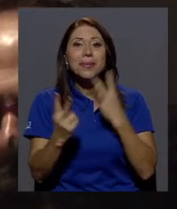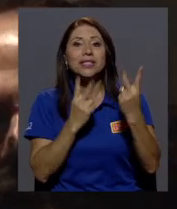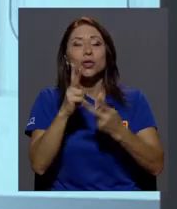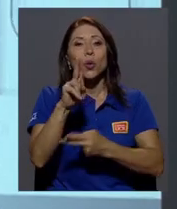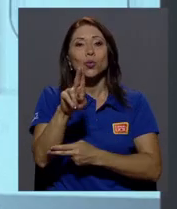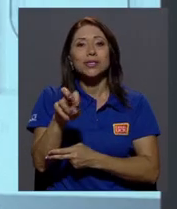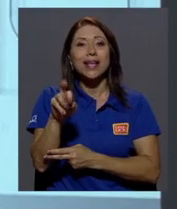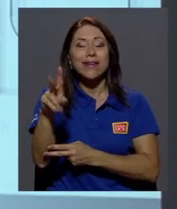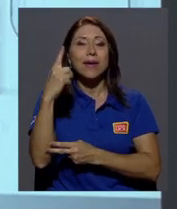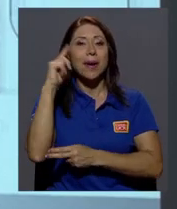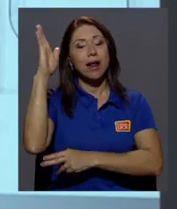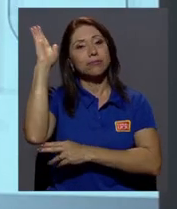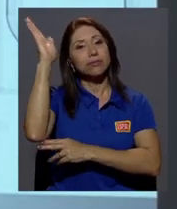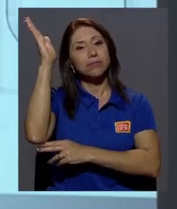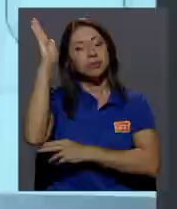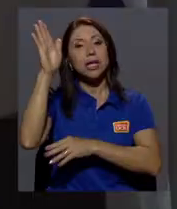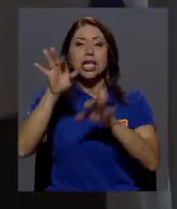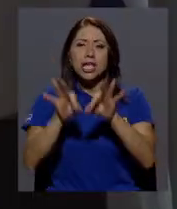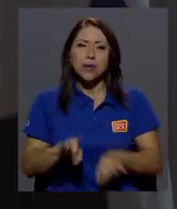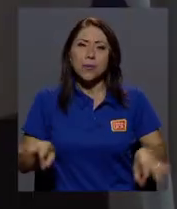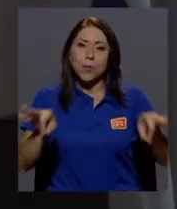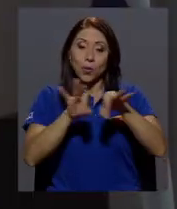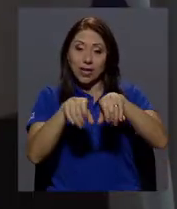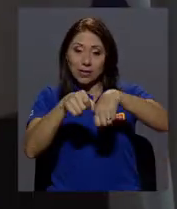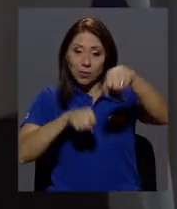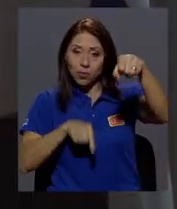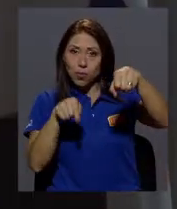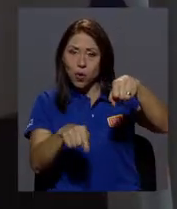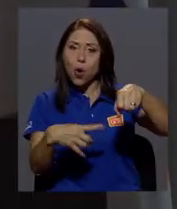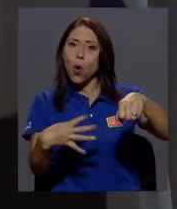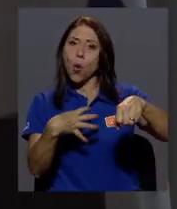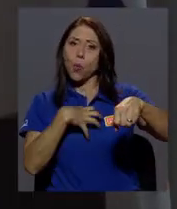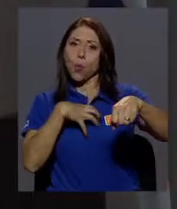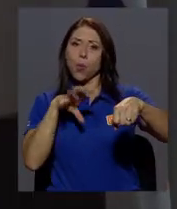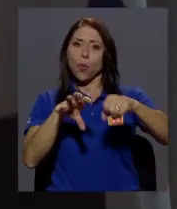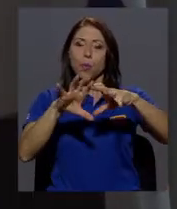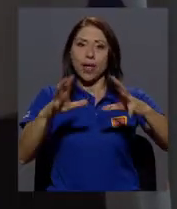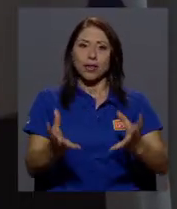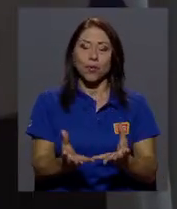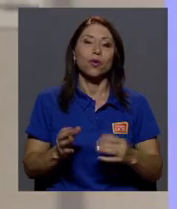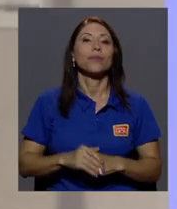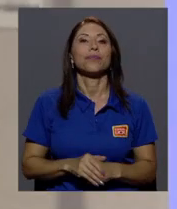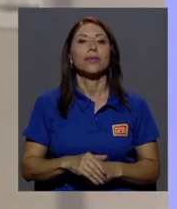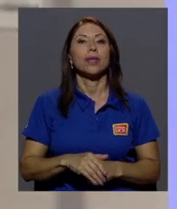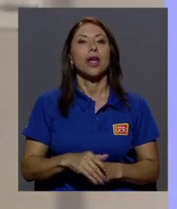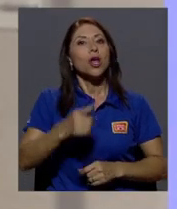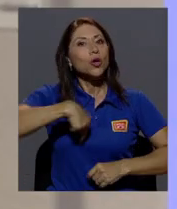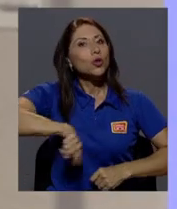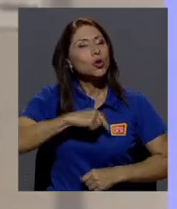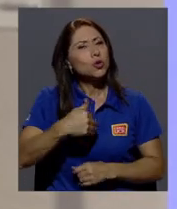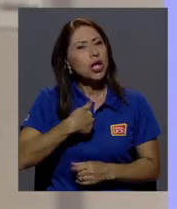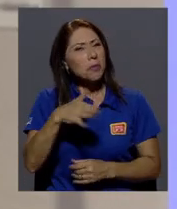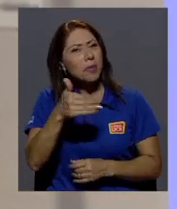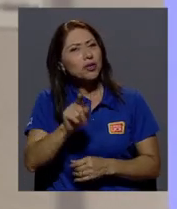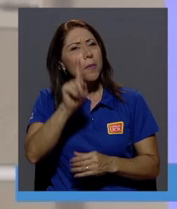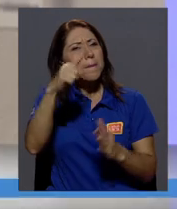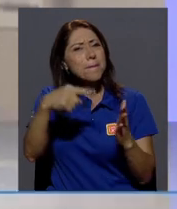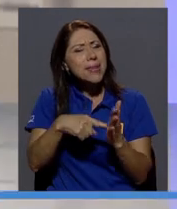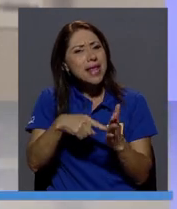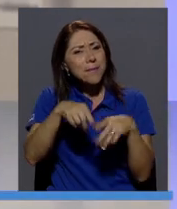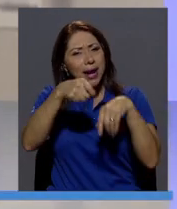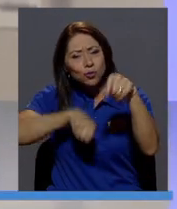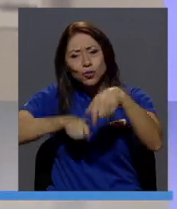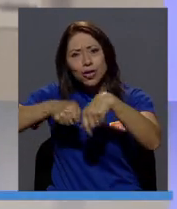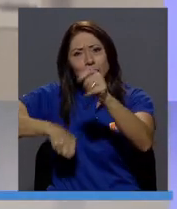una conferencia sobre la importancia de estos textos como patrimonio de la humanidad. Tenemos en nuestras manos unos 1000 manuscritos de hace